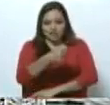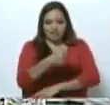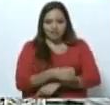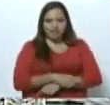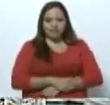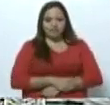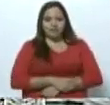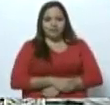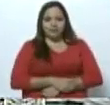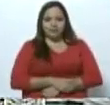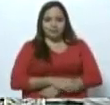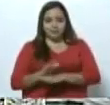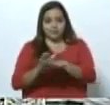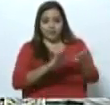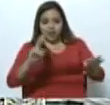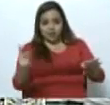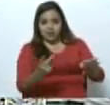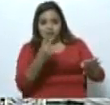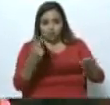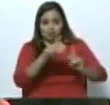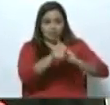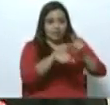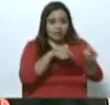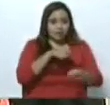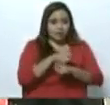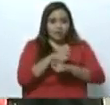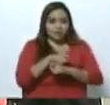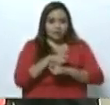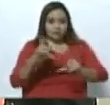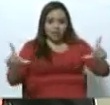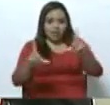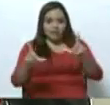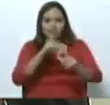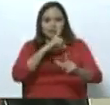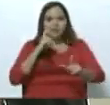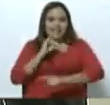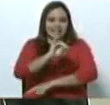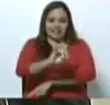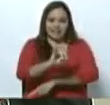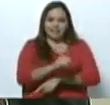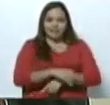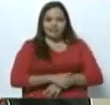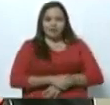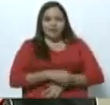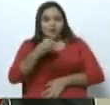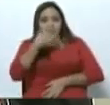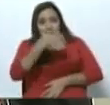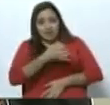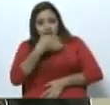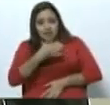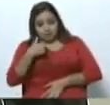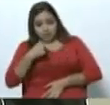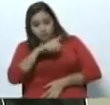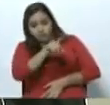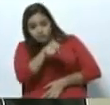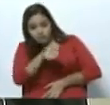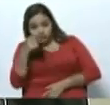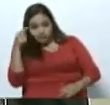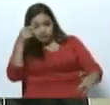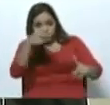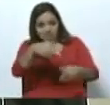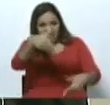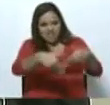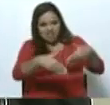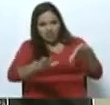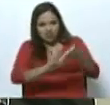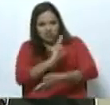pregunta la realiza Carlos Velázquez por Canal I. Buenas tardes. Mi pregunta también va dirigida hacia las elecciones